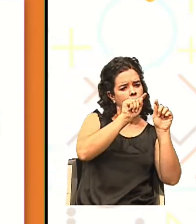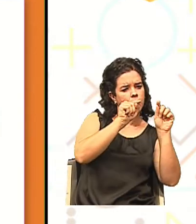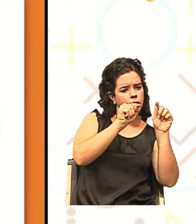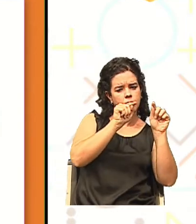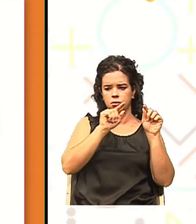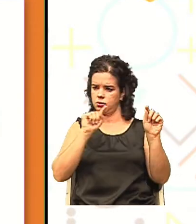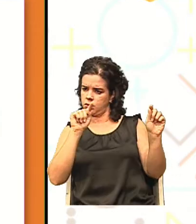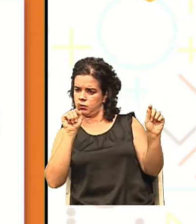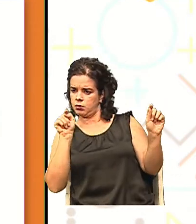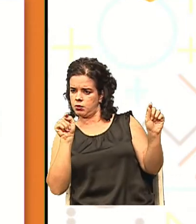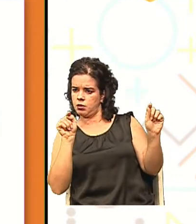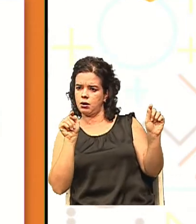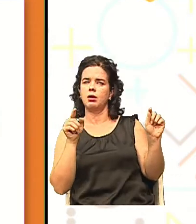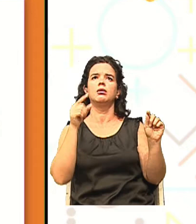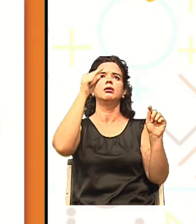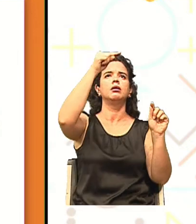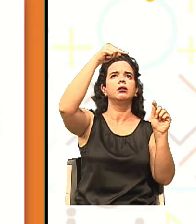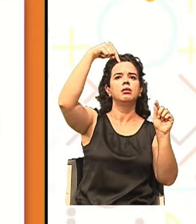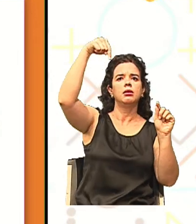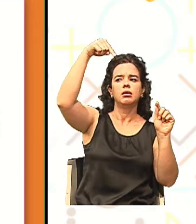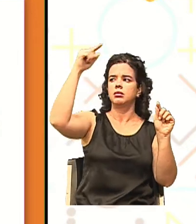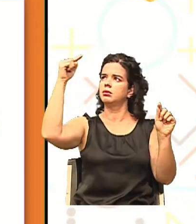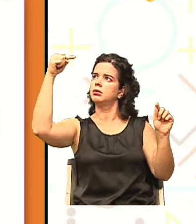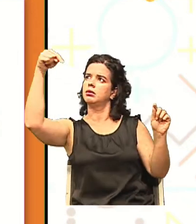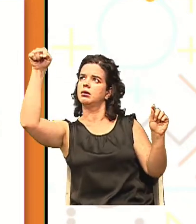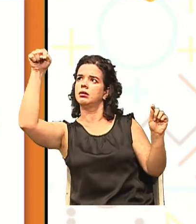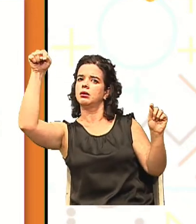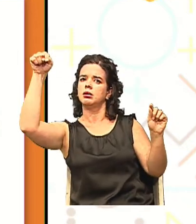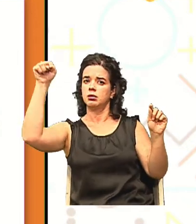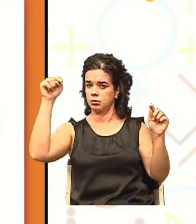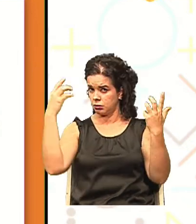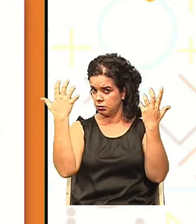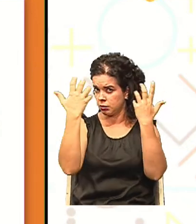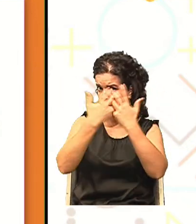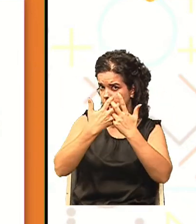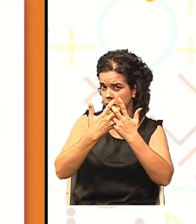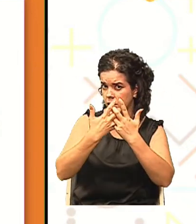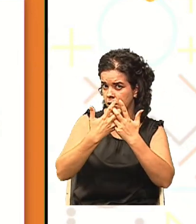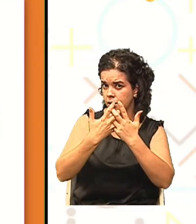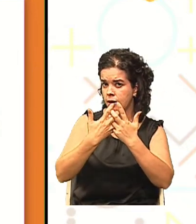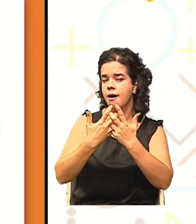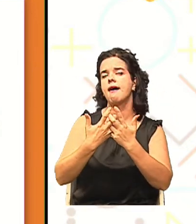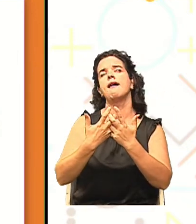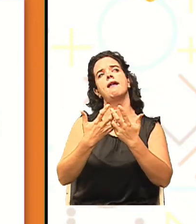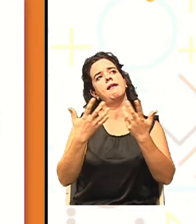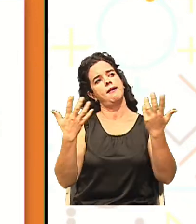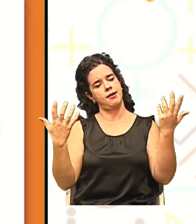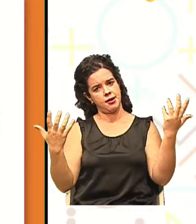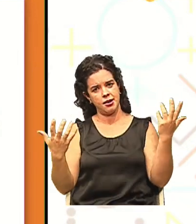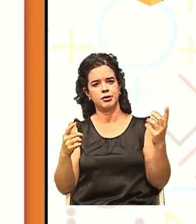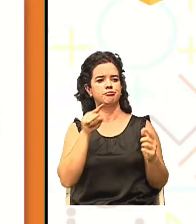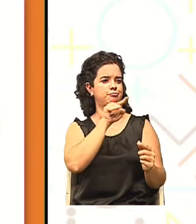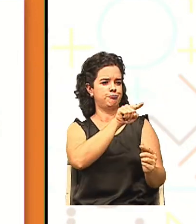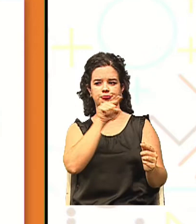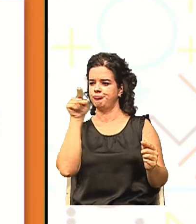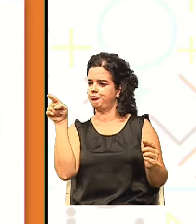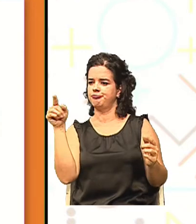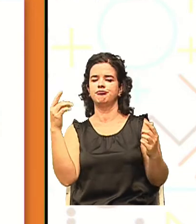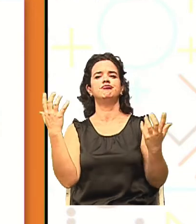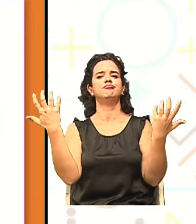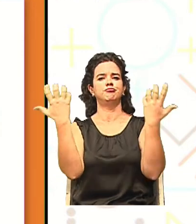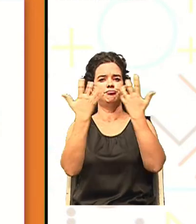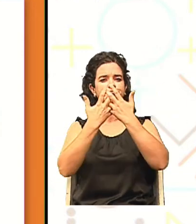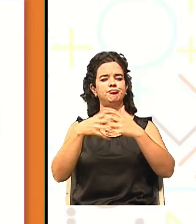dos de sus ángulos son congruentes, entonces las figuras